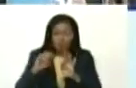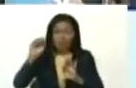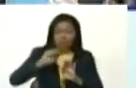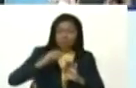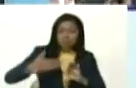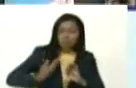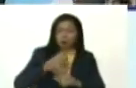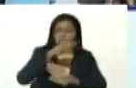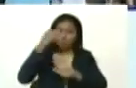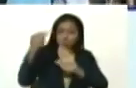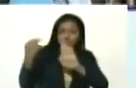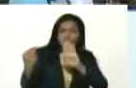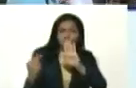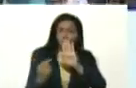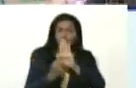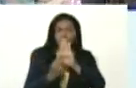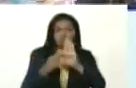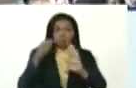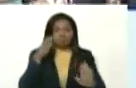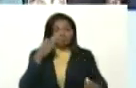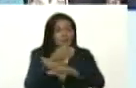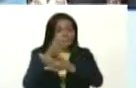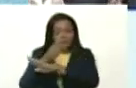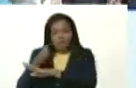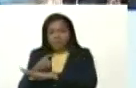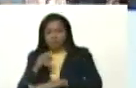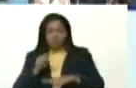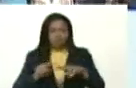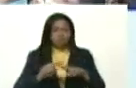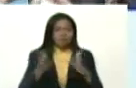el 100% de escolarización.